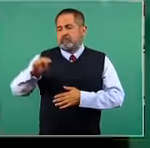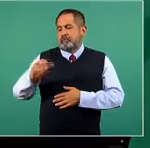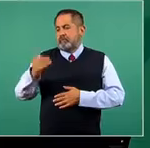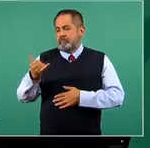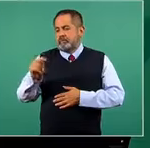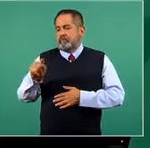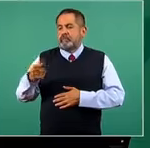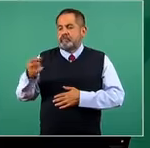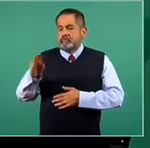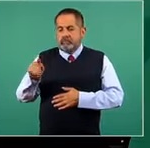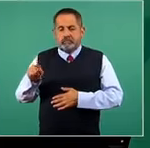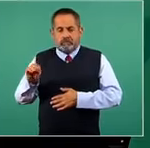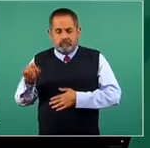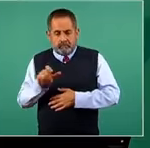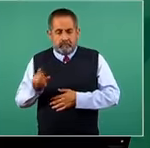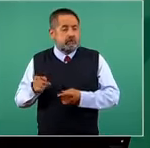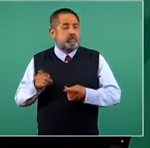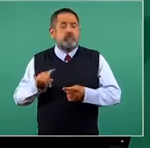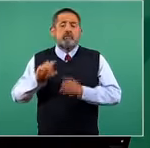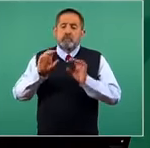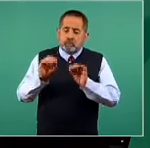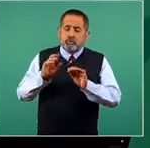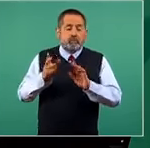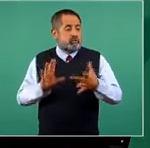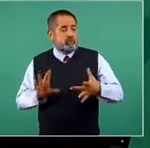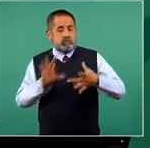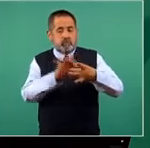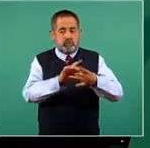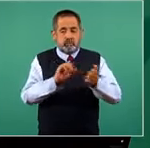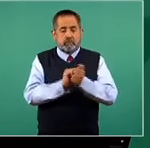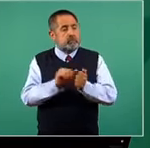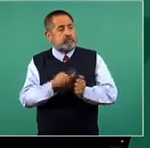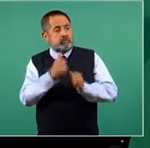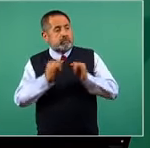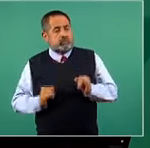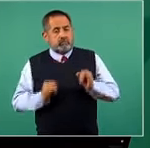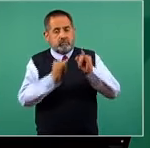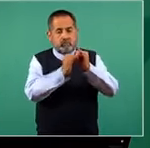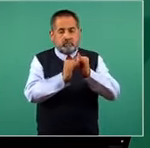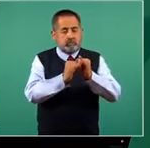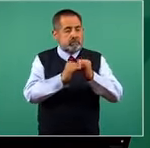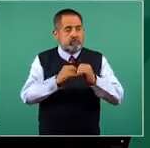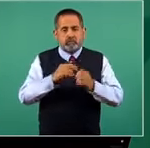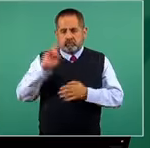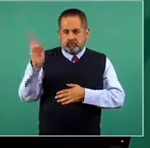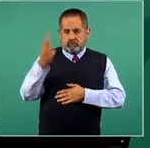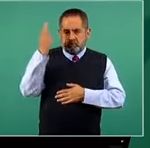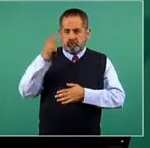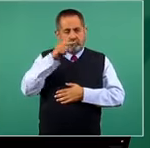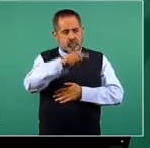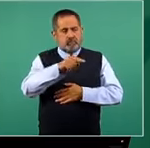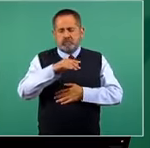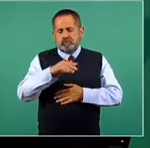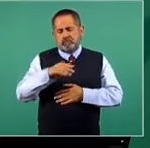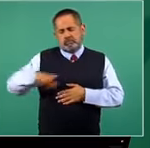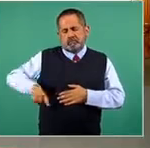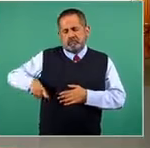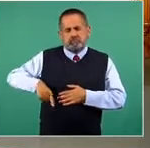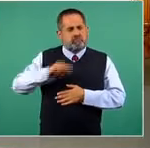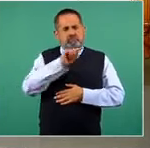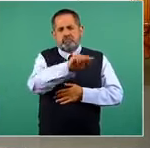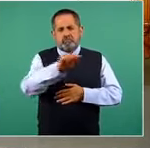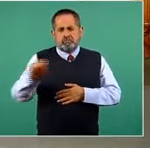coronavirus.conacyt.gob.mx. Tenemos distintas alianzas con algunas instituciones de educación superior, mayormente públicas, que